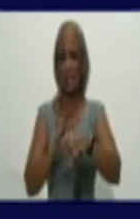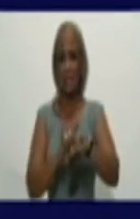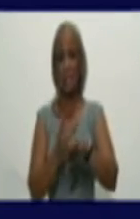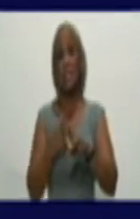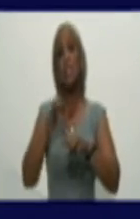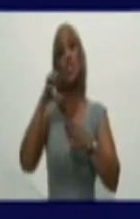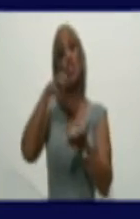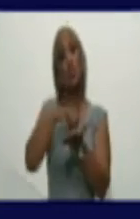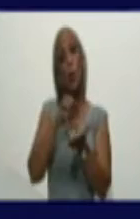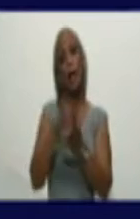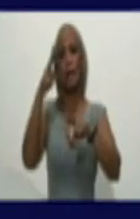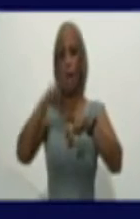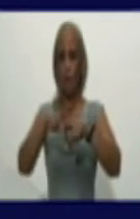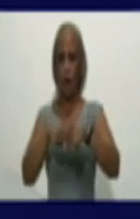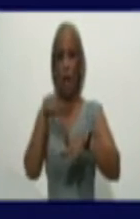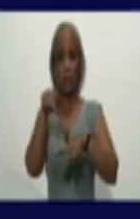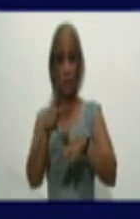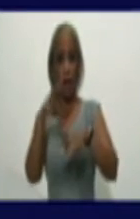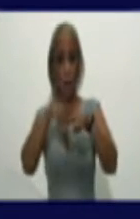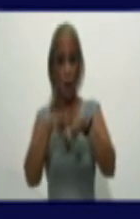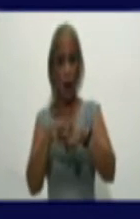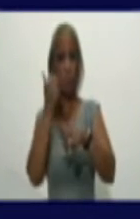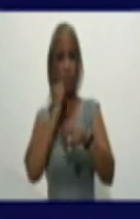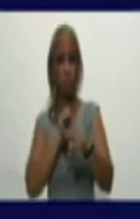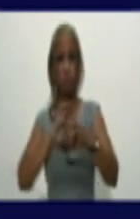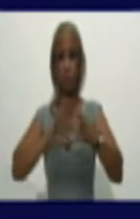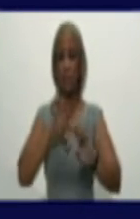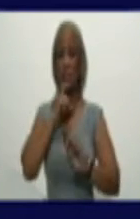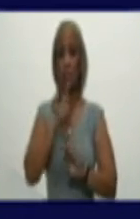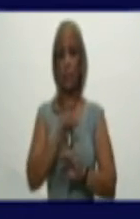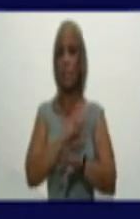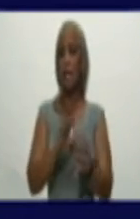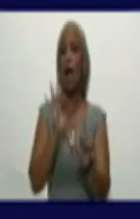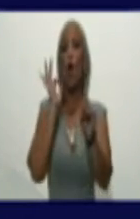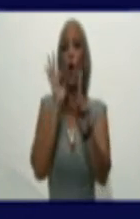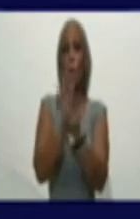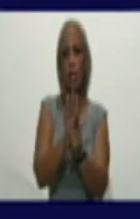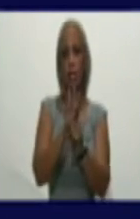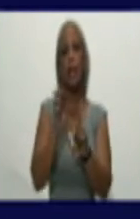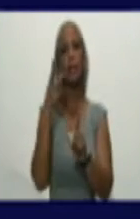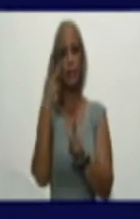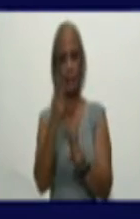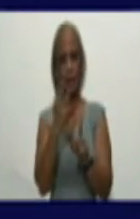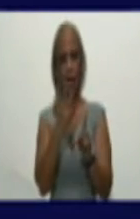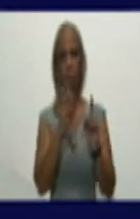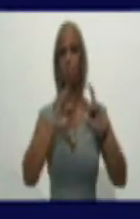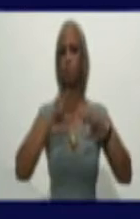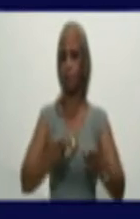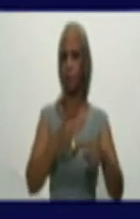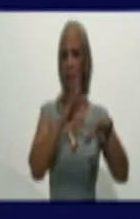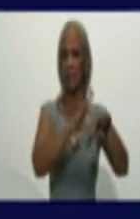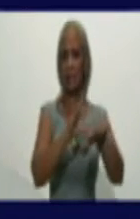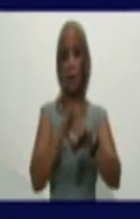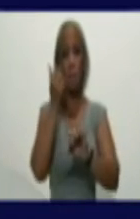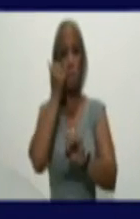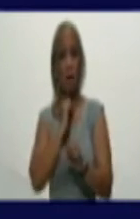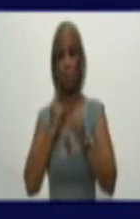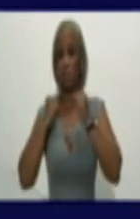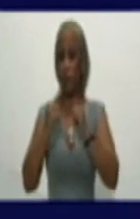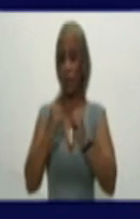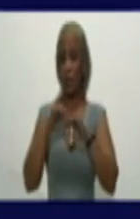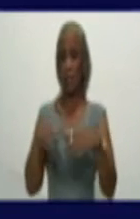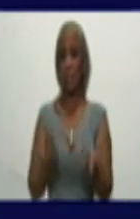la que estaba más complicada. Ya cuando comienza este tercer rebrote, que ha sido más agresivo,